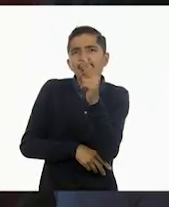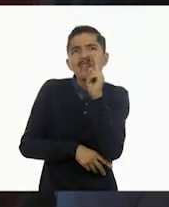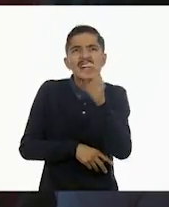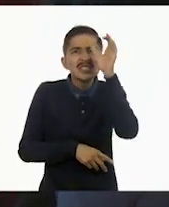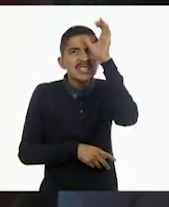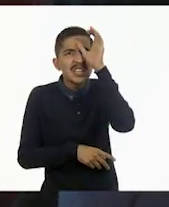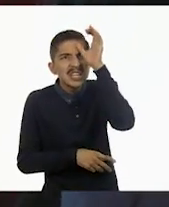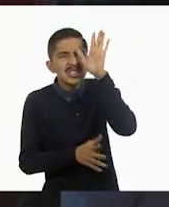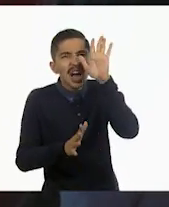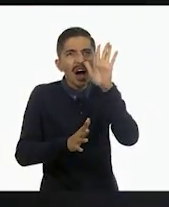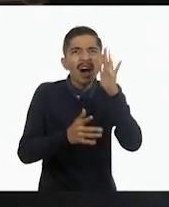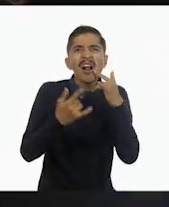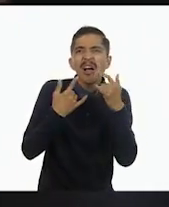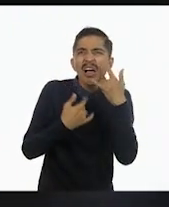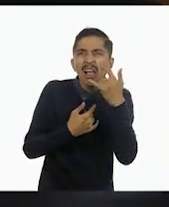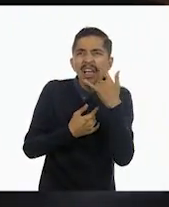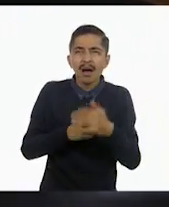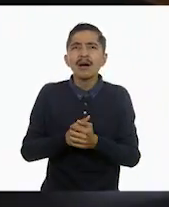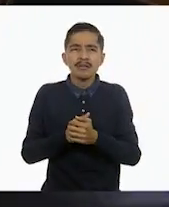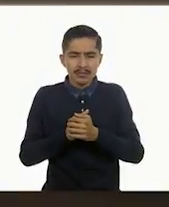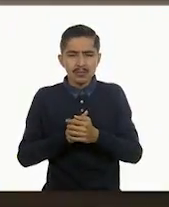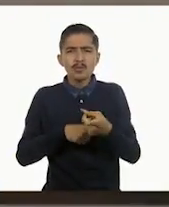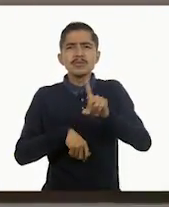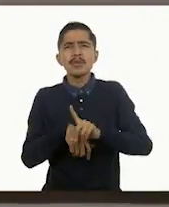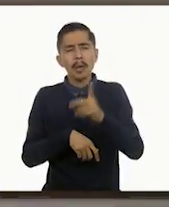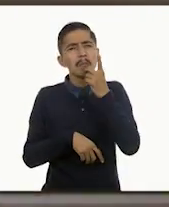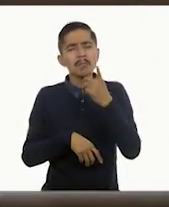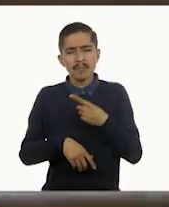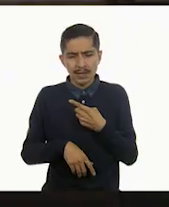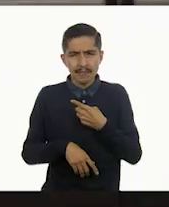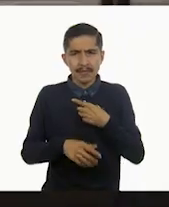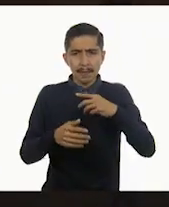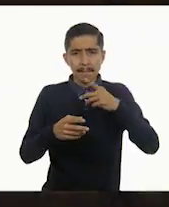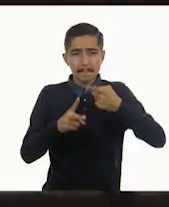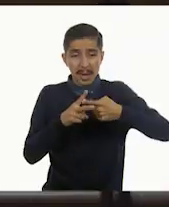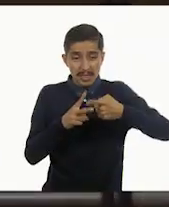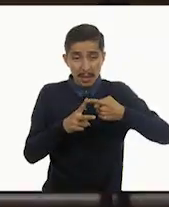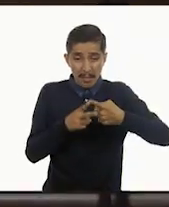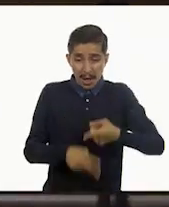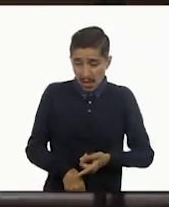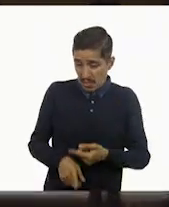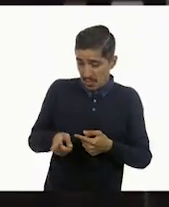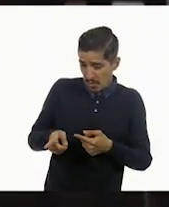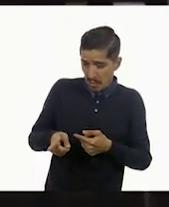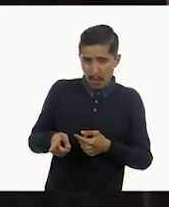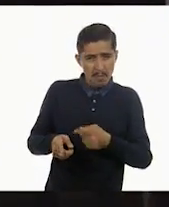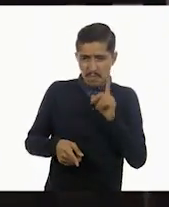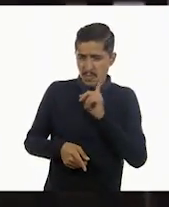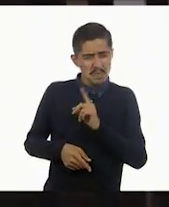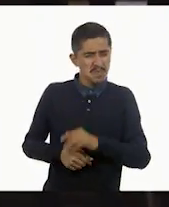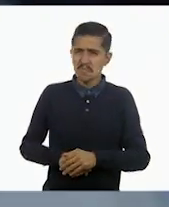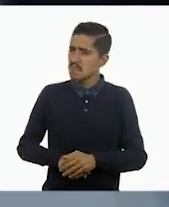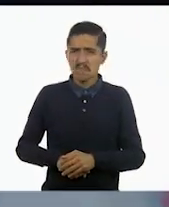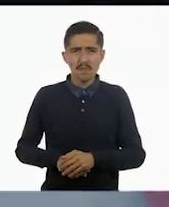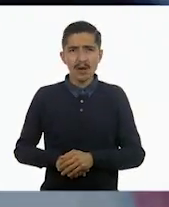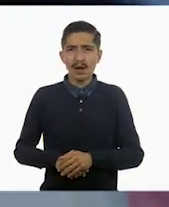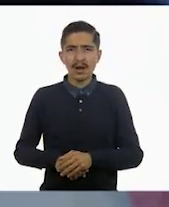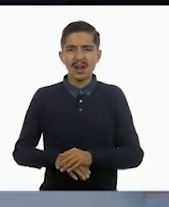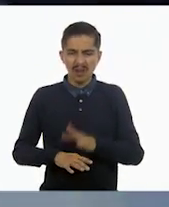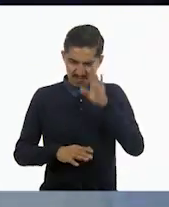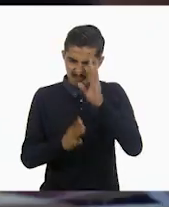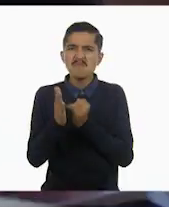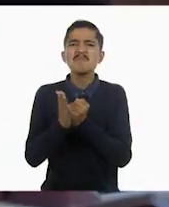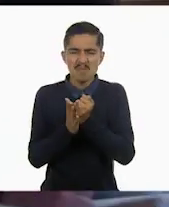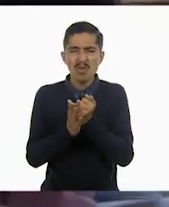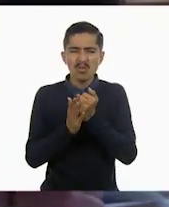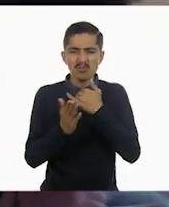ciencia ficción. Un día alguien me dijo, las matemáticas no son para mujeres. Así que decidí